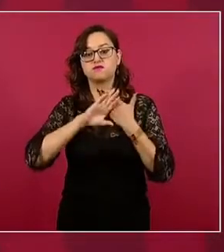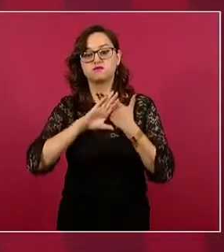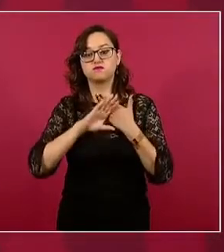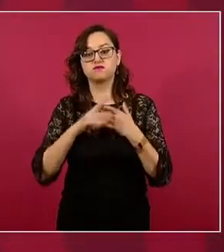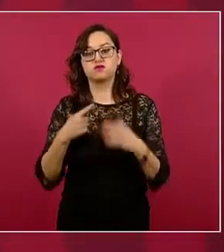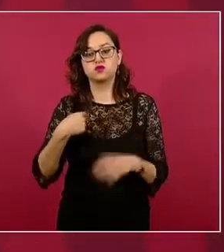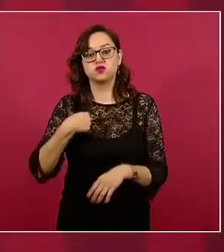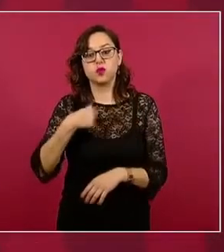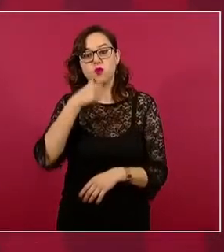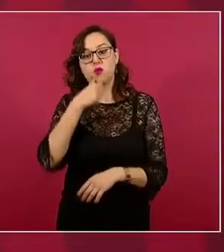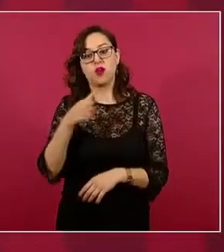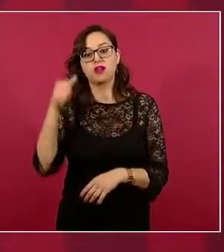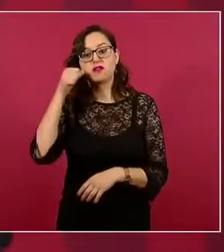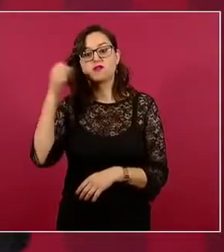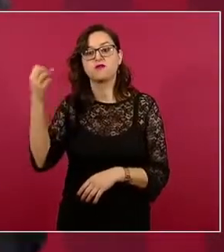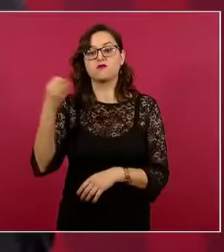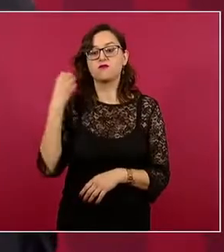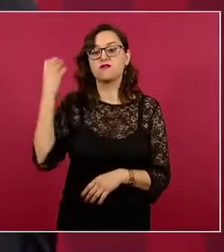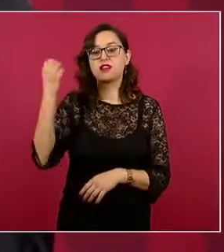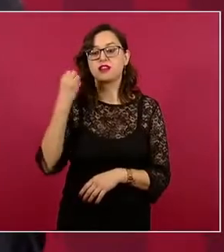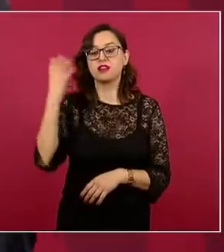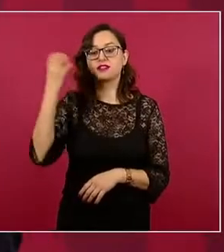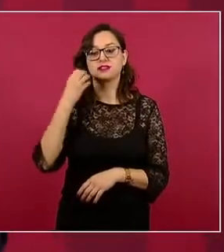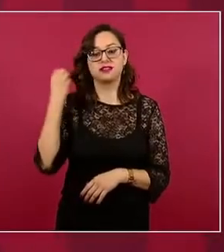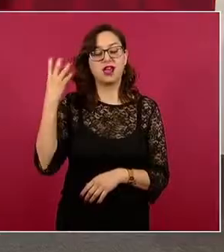departamento Loret de Mola, que soy un